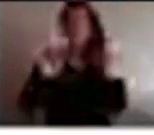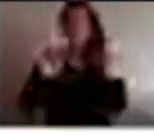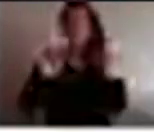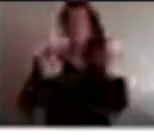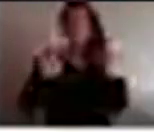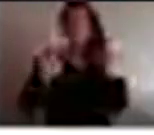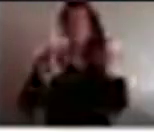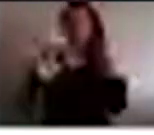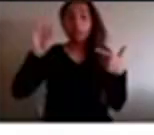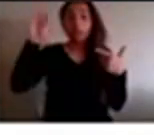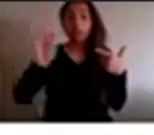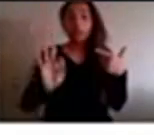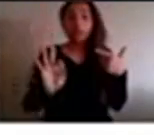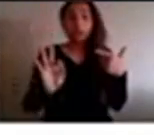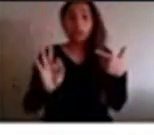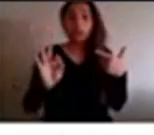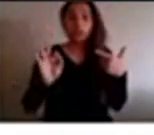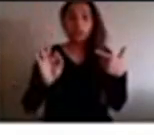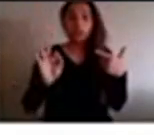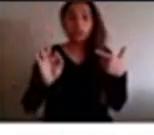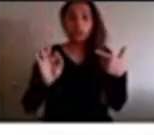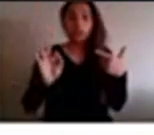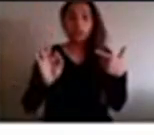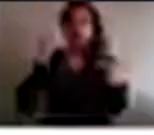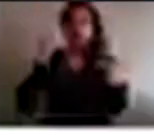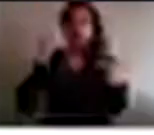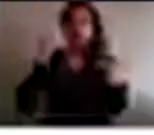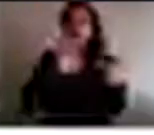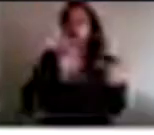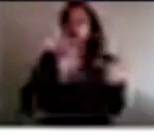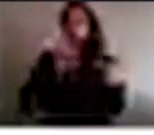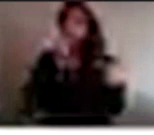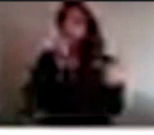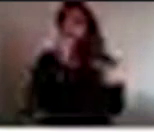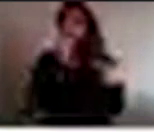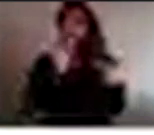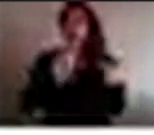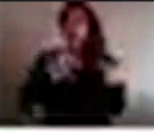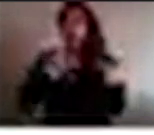27% personas con, perdón, un 41% de personas con